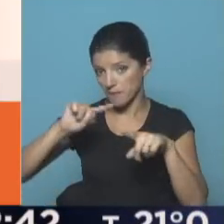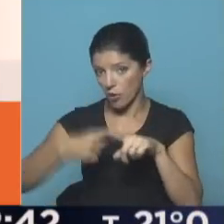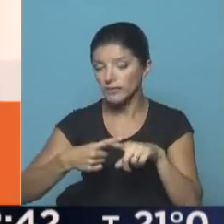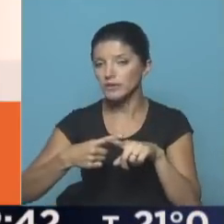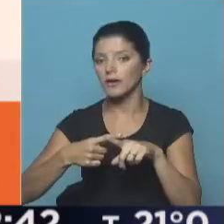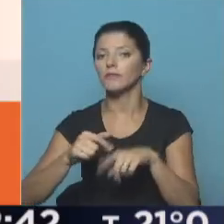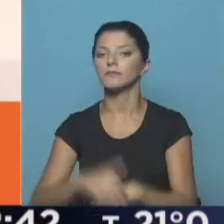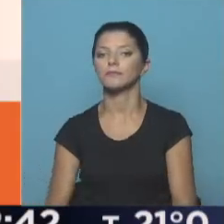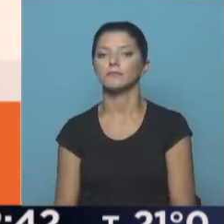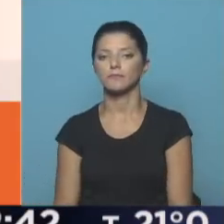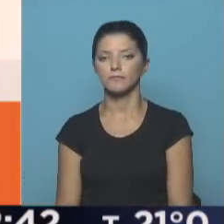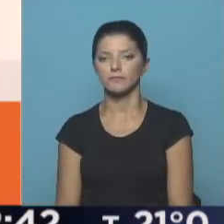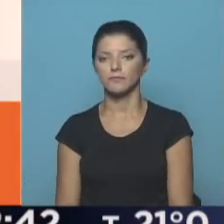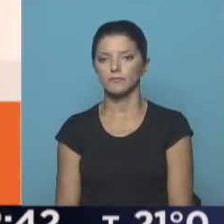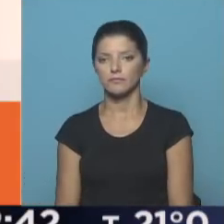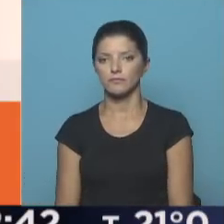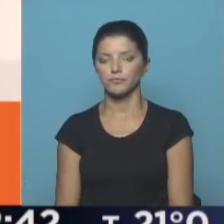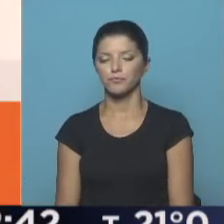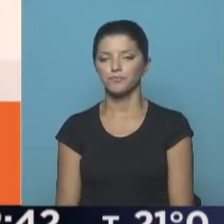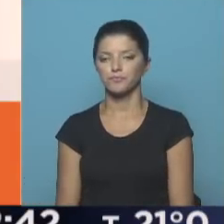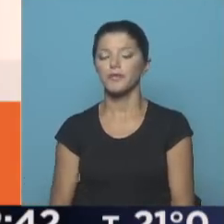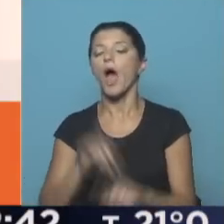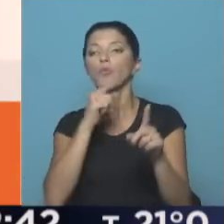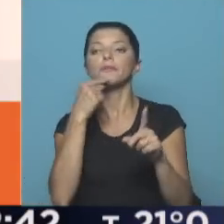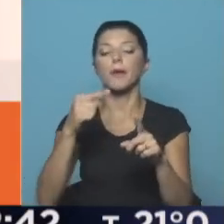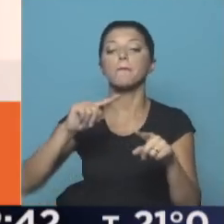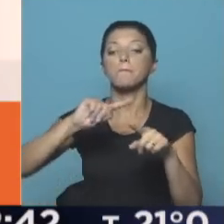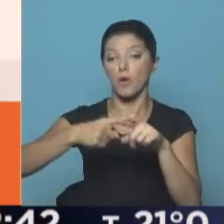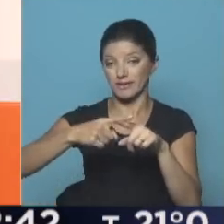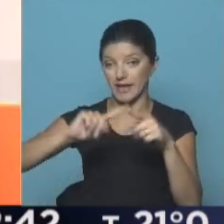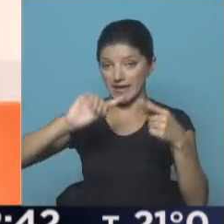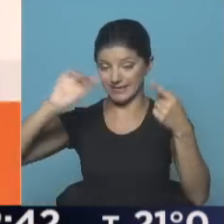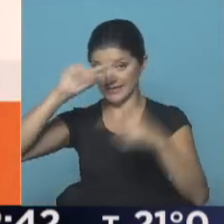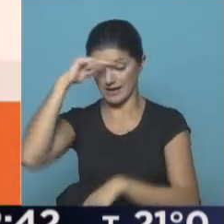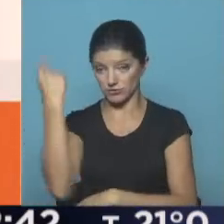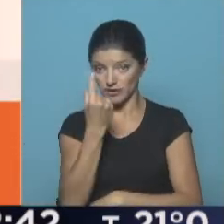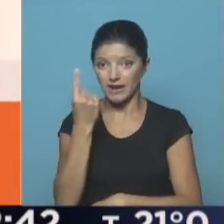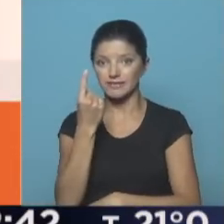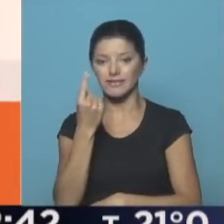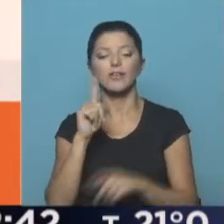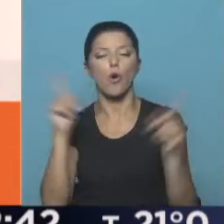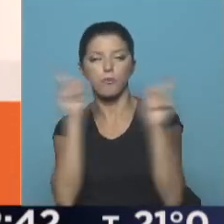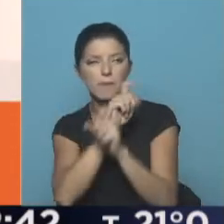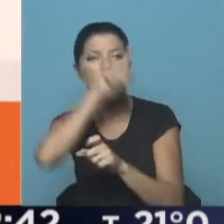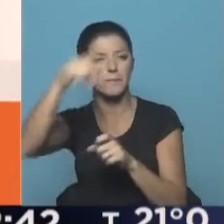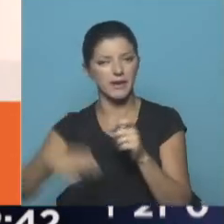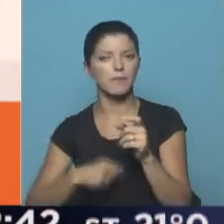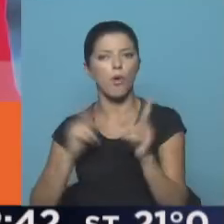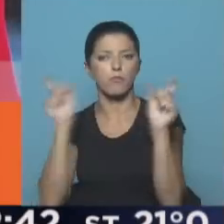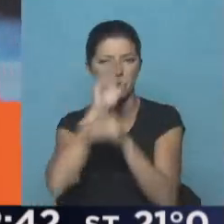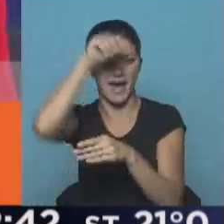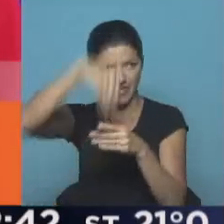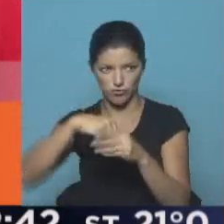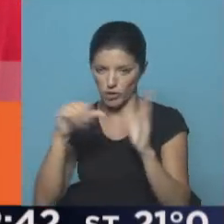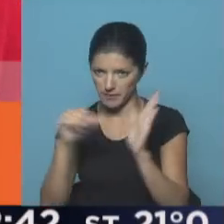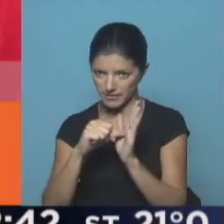el tema de que muchas de las respuestas de política exterior son el reflejo de la situación interna. Sí, claro. De eso lo vamos a tratar justamente en